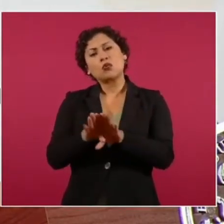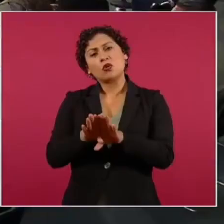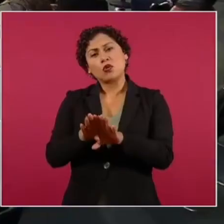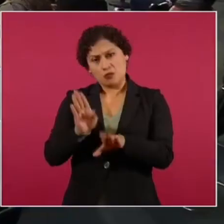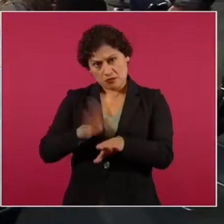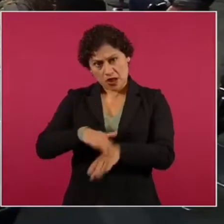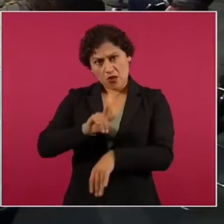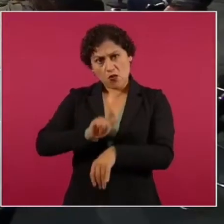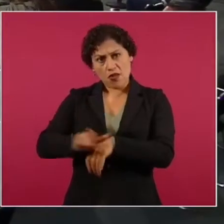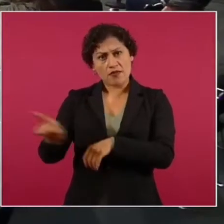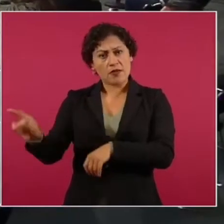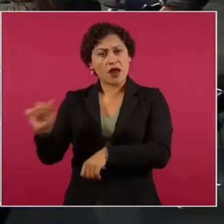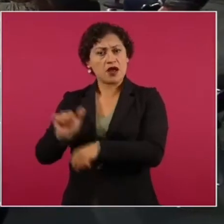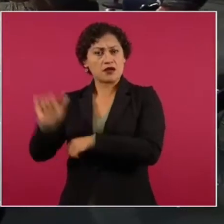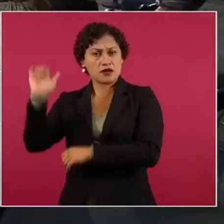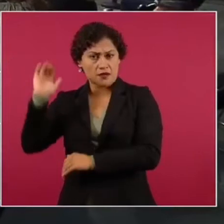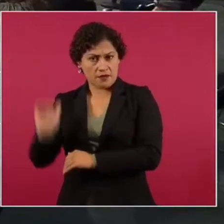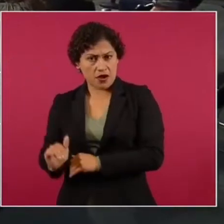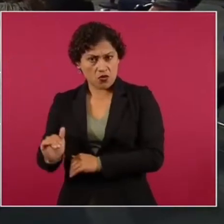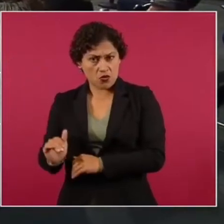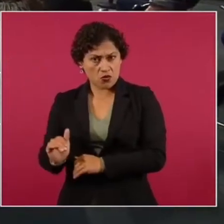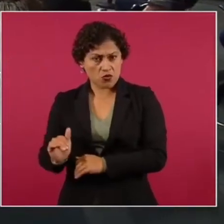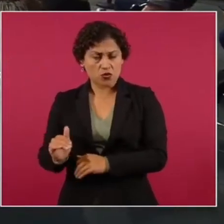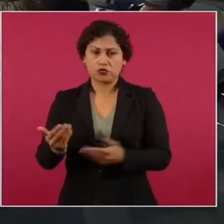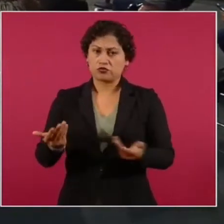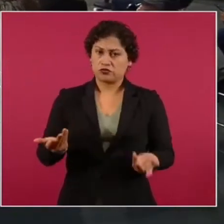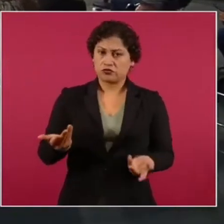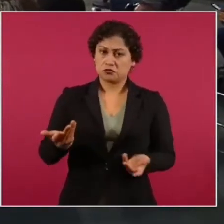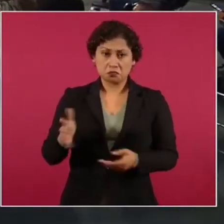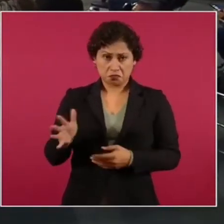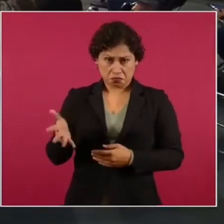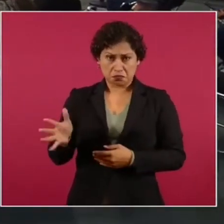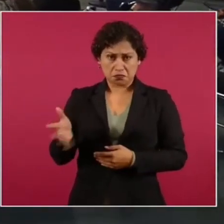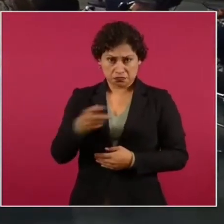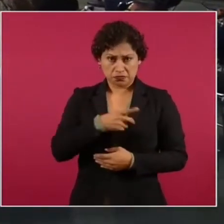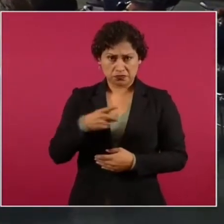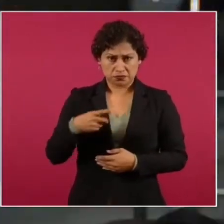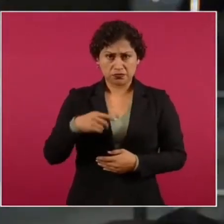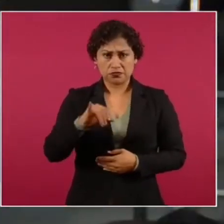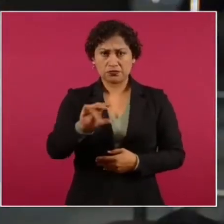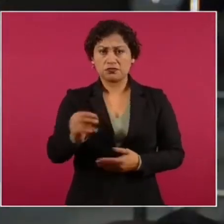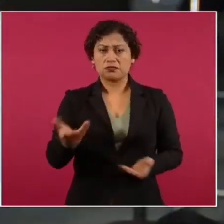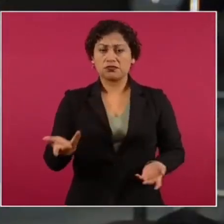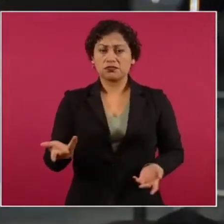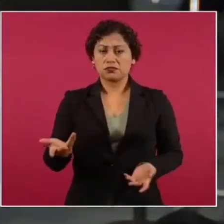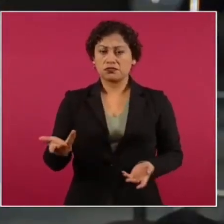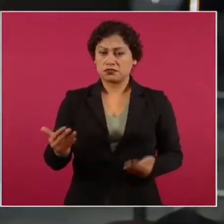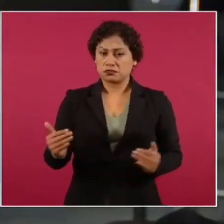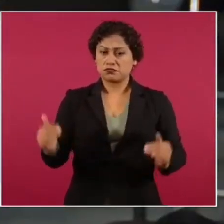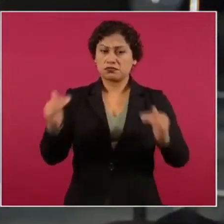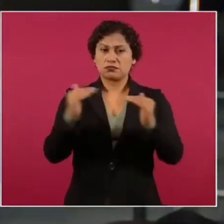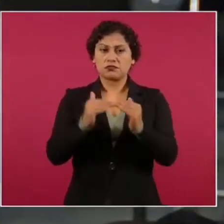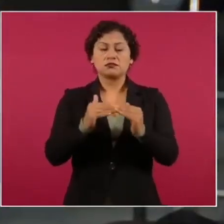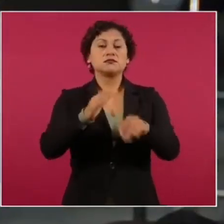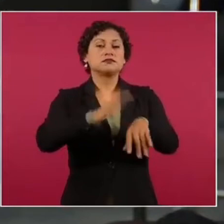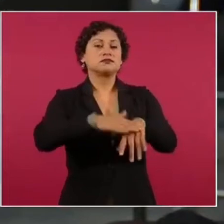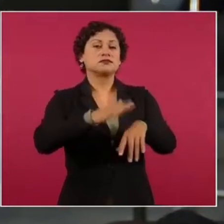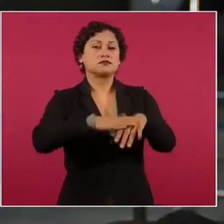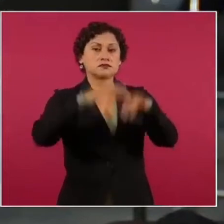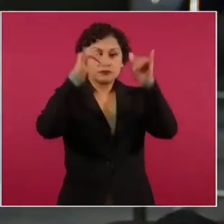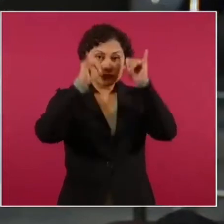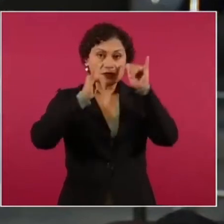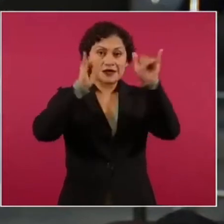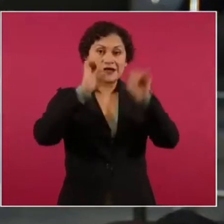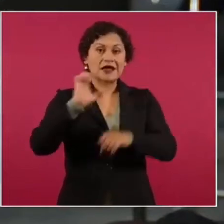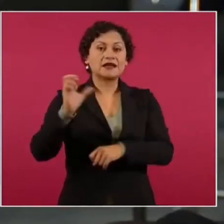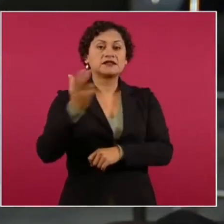Guatemala que Argentina? Pues ahí se deben de ir, ¿no? Sí, en el pues caso, parejo. En el caso de la ganadería de Chihuahua es